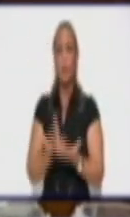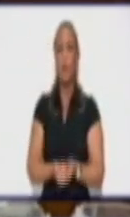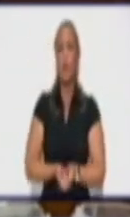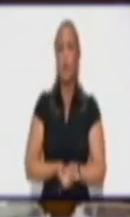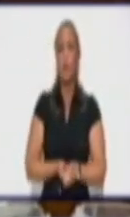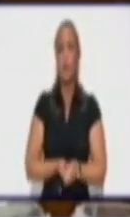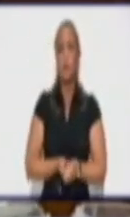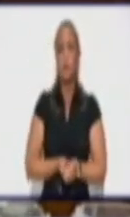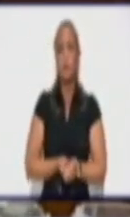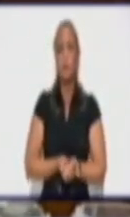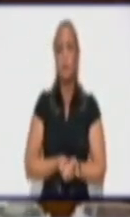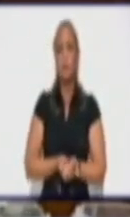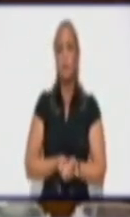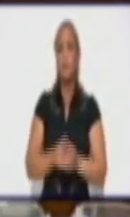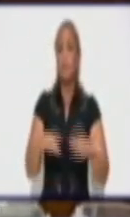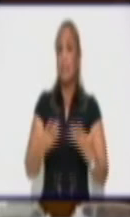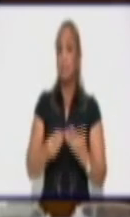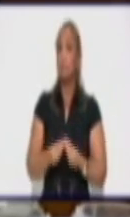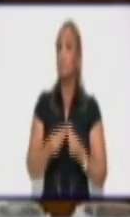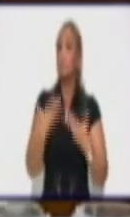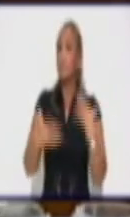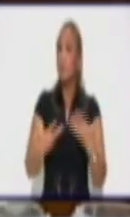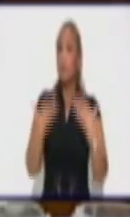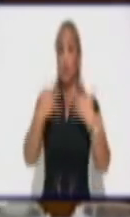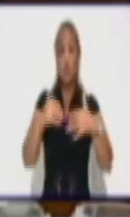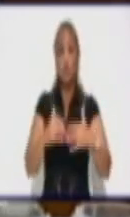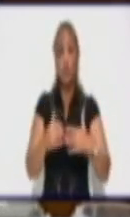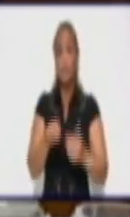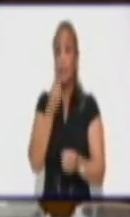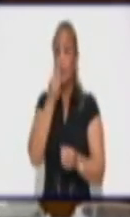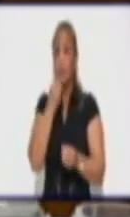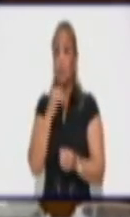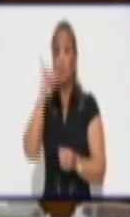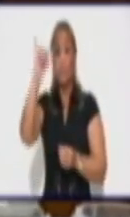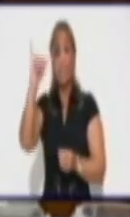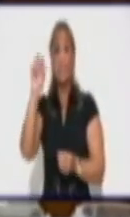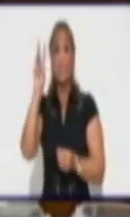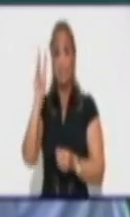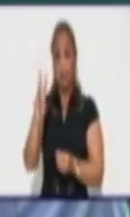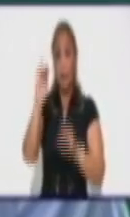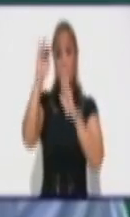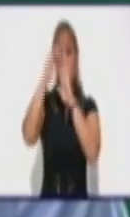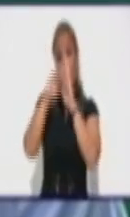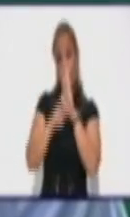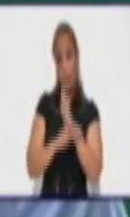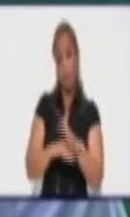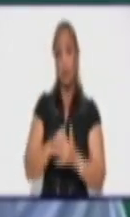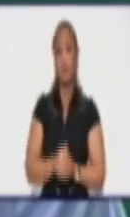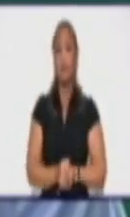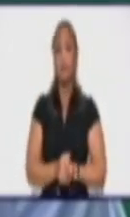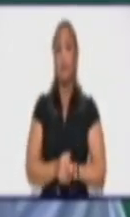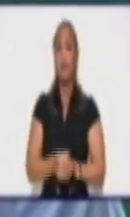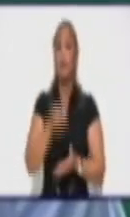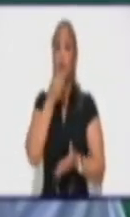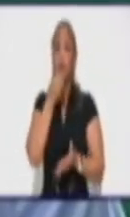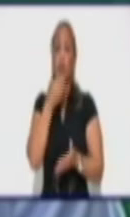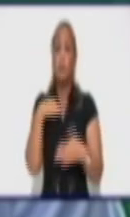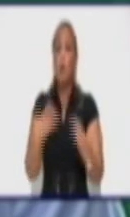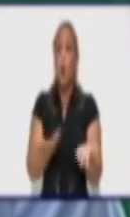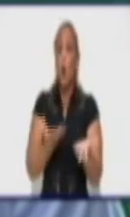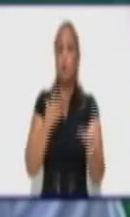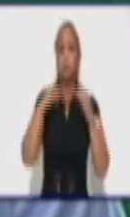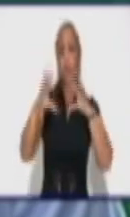con nosotros dividir estimular la producción de alimentos 63 medidas porque podemos abrir aquí en otro